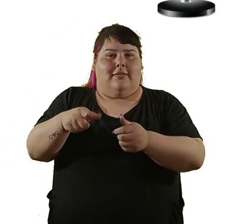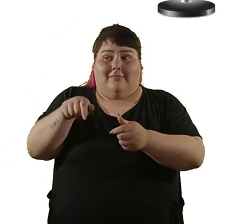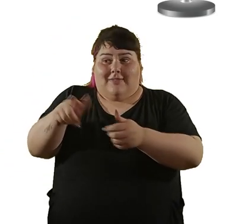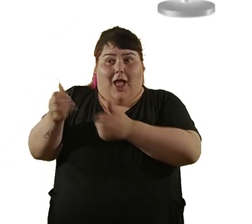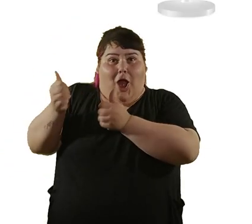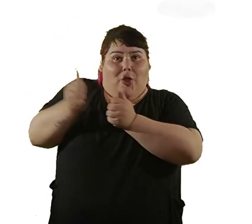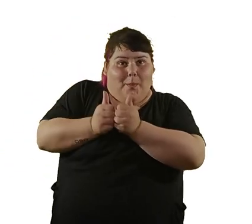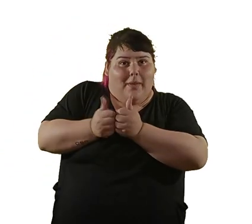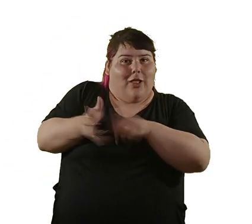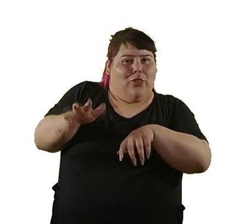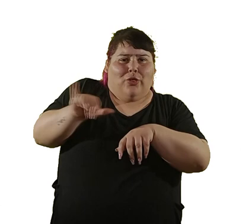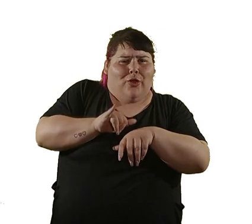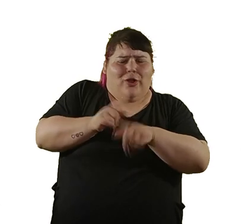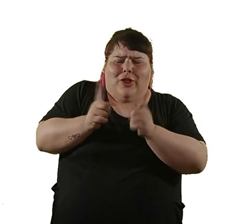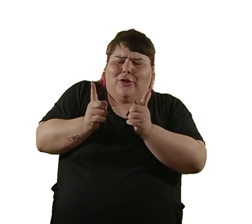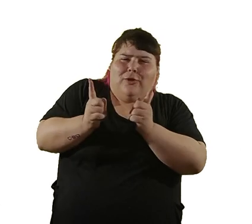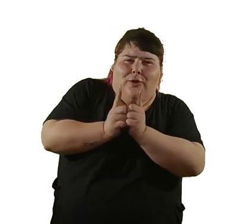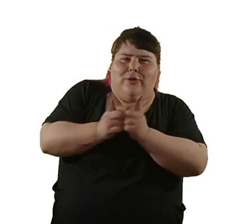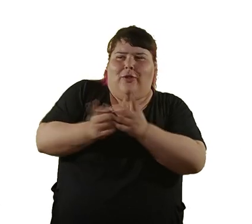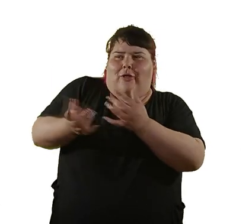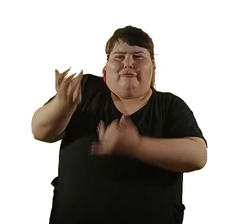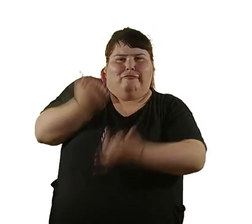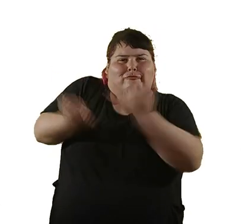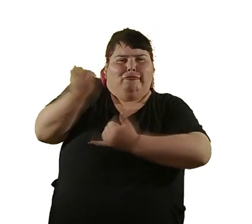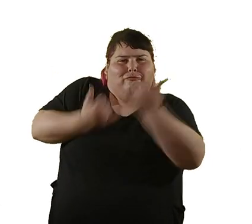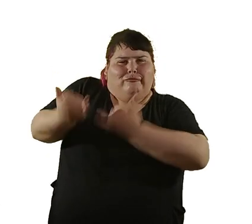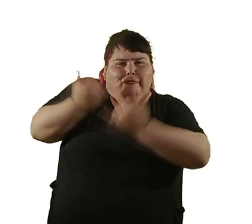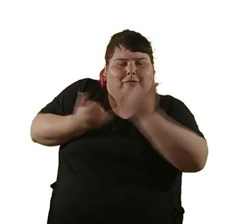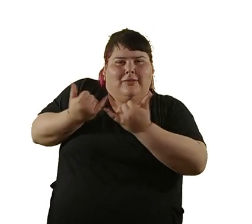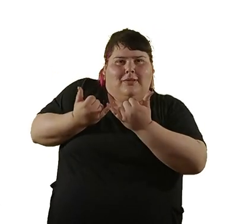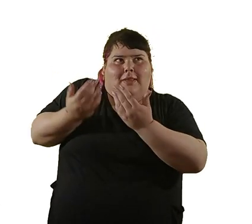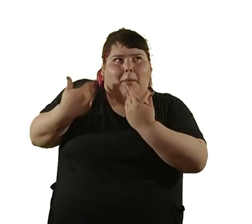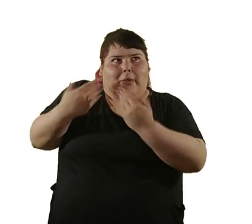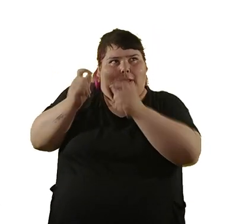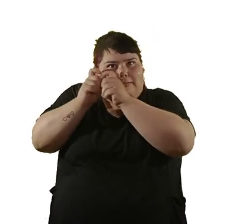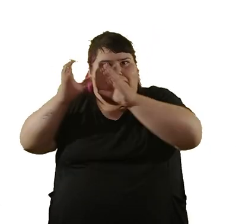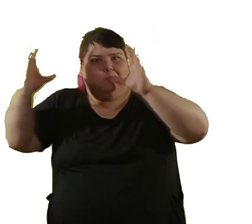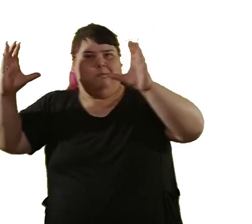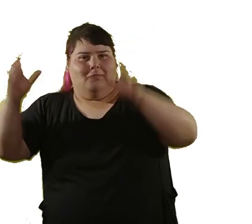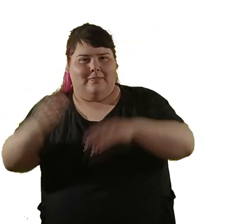acompañar, de cotidiano, de chiquito, de autocontenido y la posibilidad de imaginar.